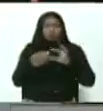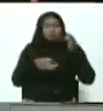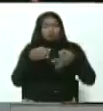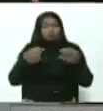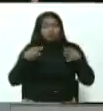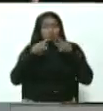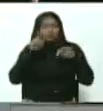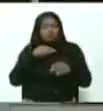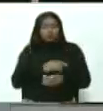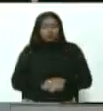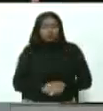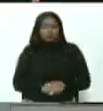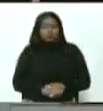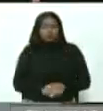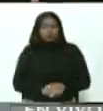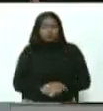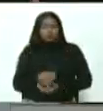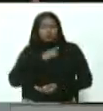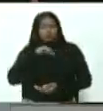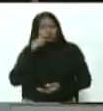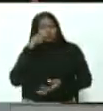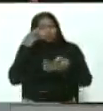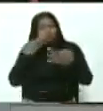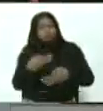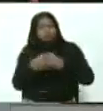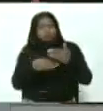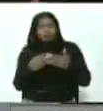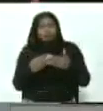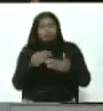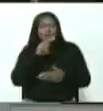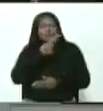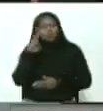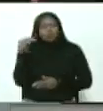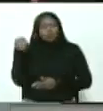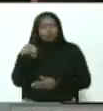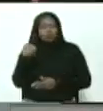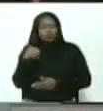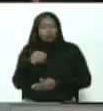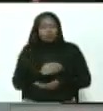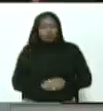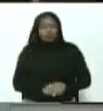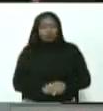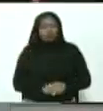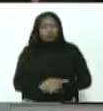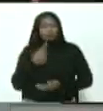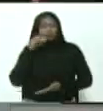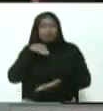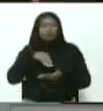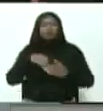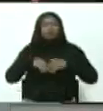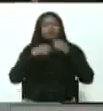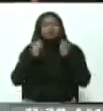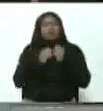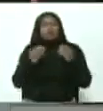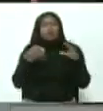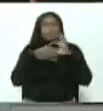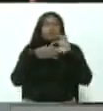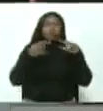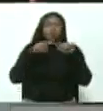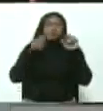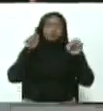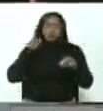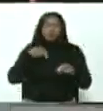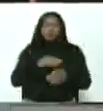justificada, porque estamos seguros que a partir del 21 de noviembre, para el Estado Anzuategui, de la mano de Luis José